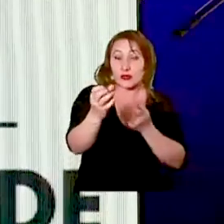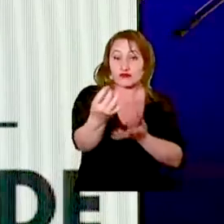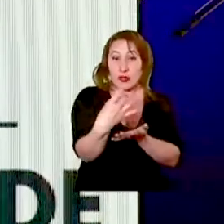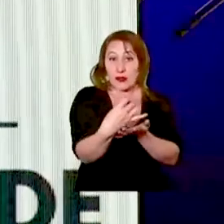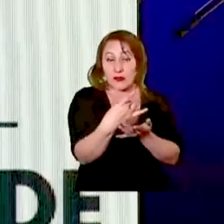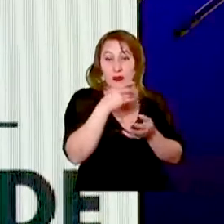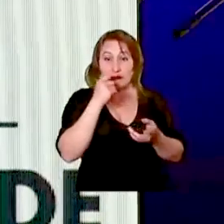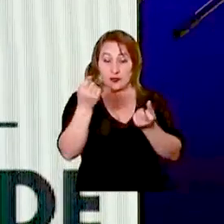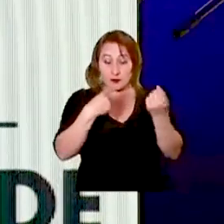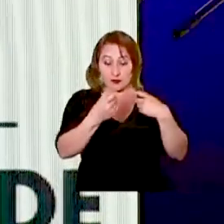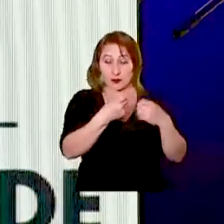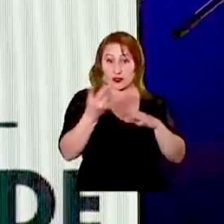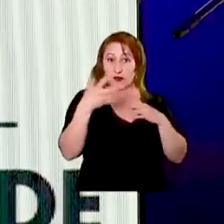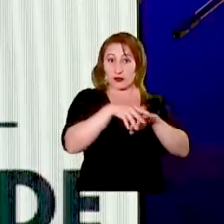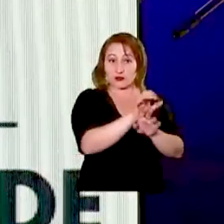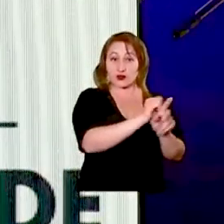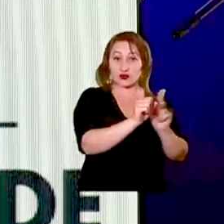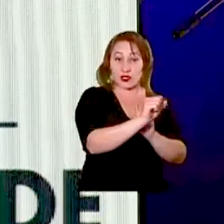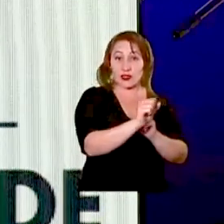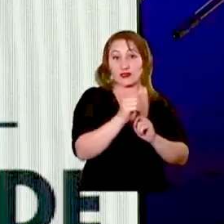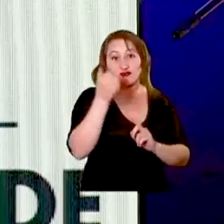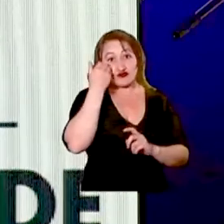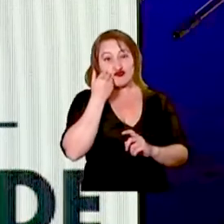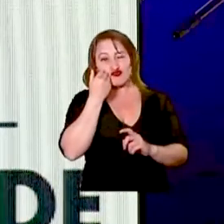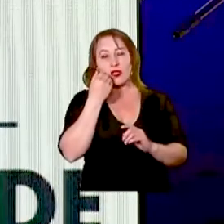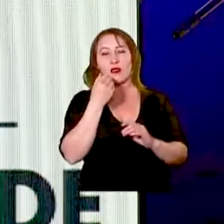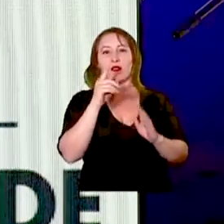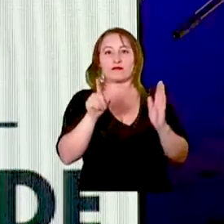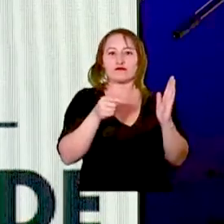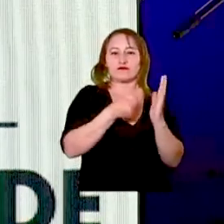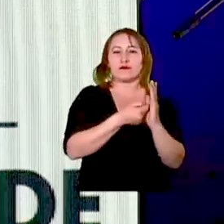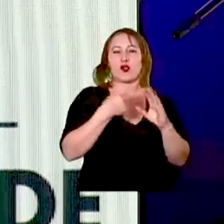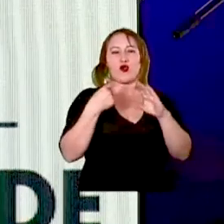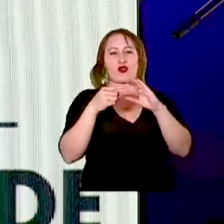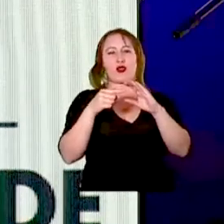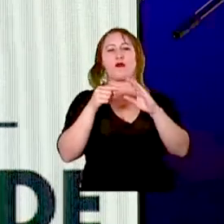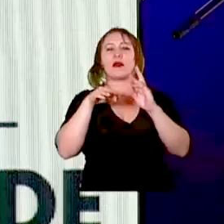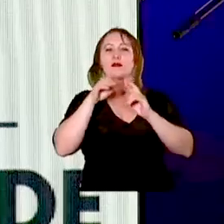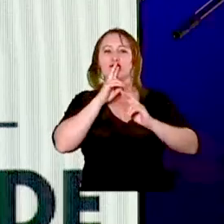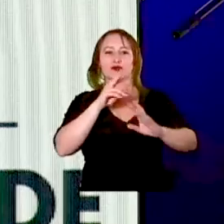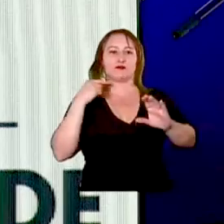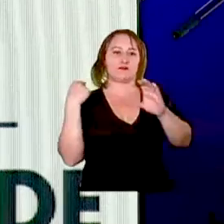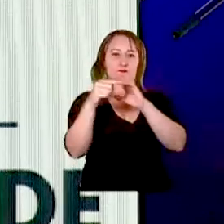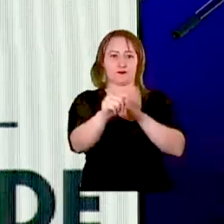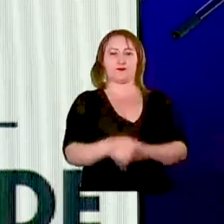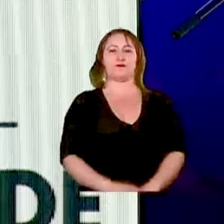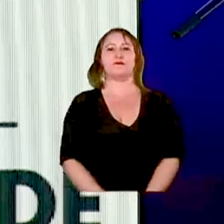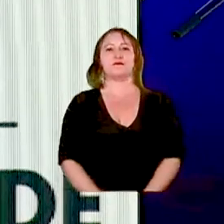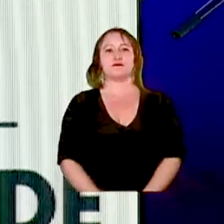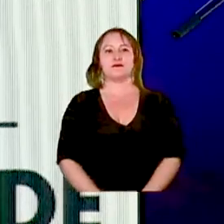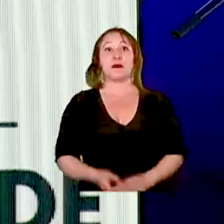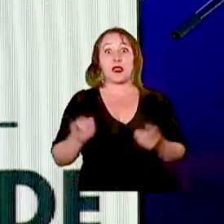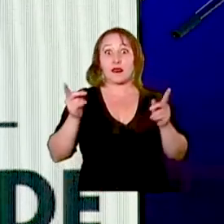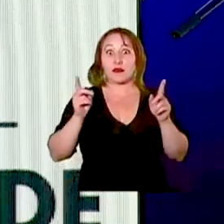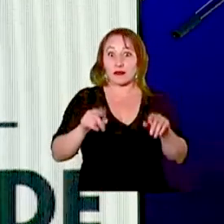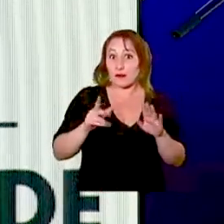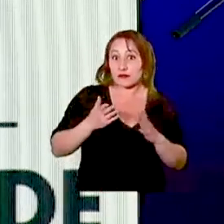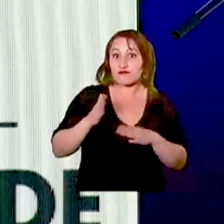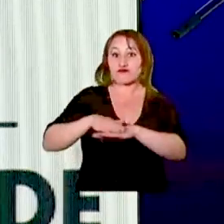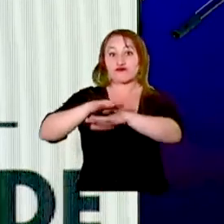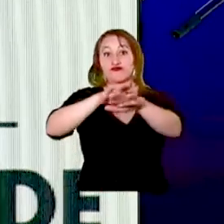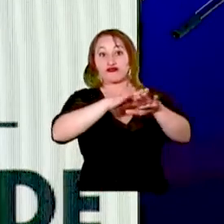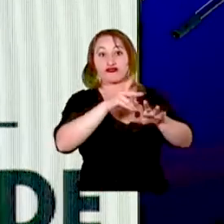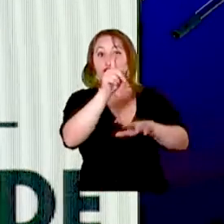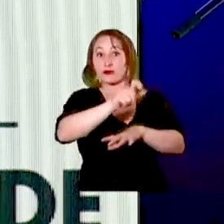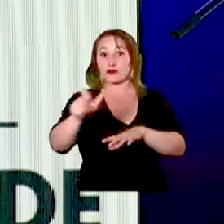redes sociales, les pedimos compartir un correo de contacto para el envío de las respuestas. También invitamos a